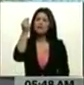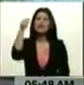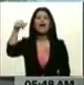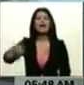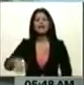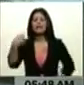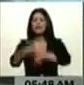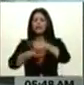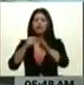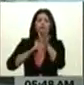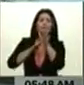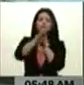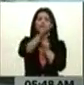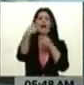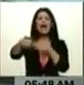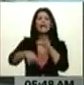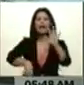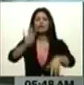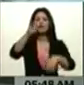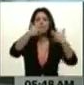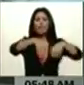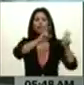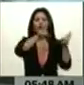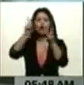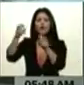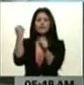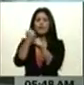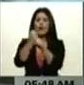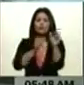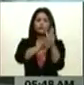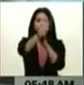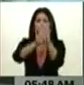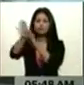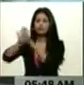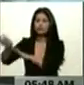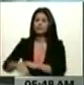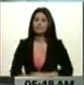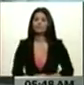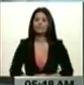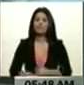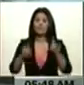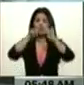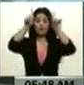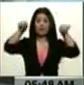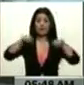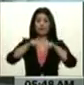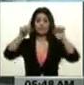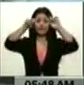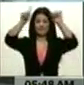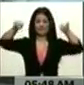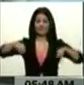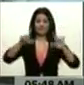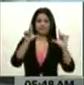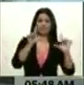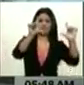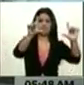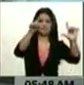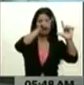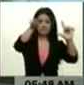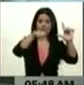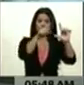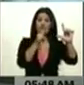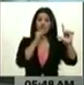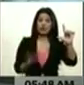adelante, hermano, y más con esos 14 motores. Pero vean, ¿no? Espacio del primer diario aquí arriba, primer cuadrante, a mano izquierda. Es decir, la información